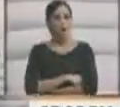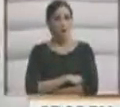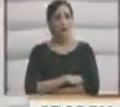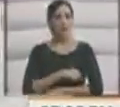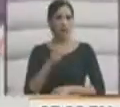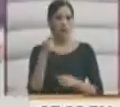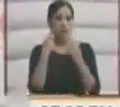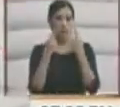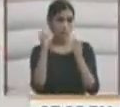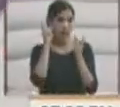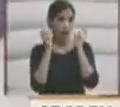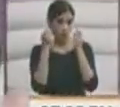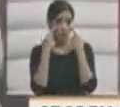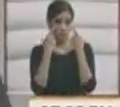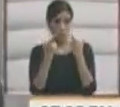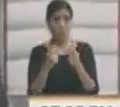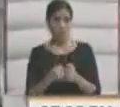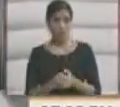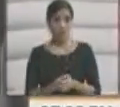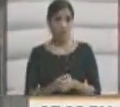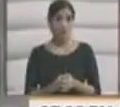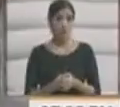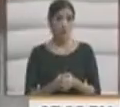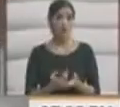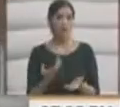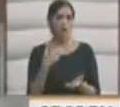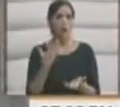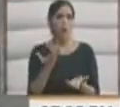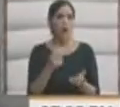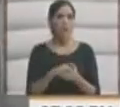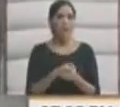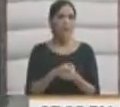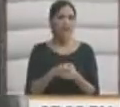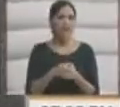que lo oigan, lo que se llama lo sucio de la gente